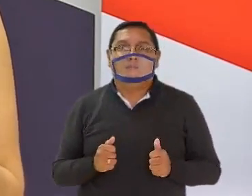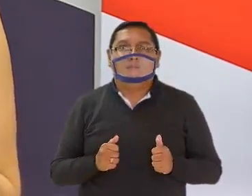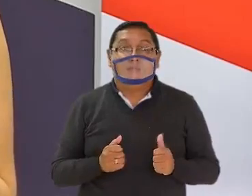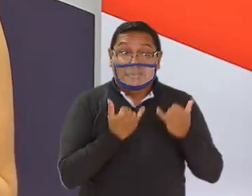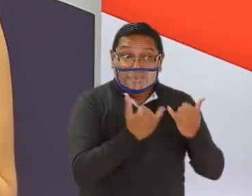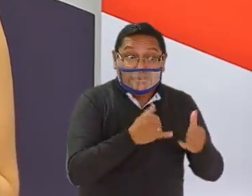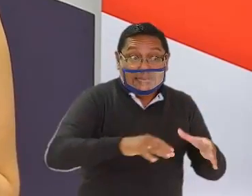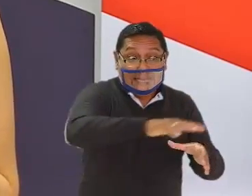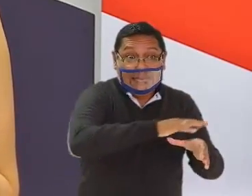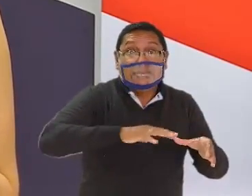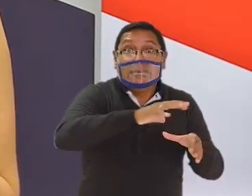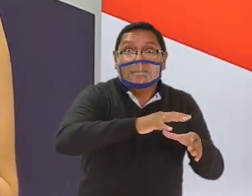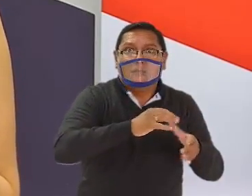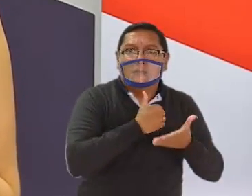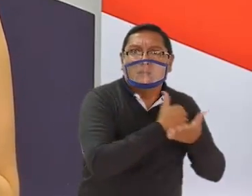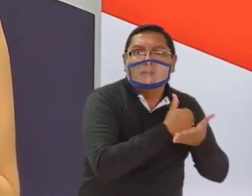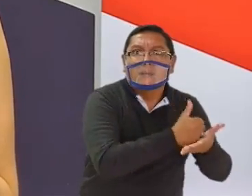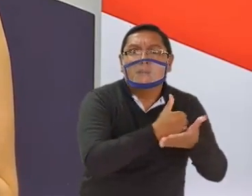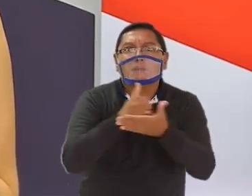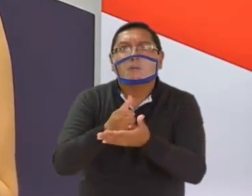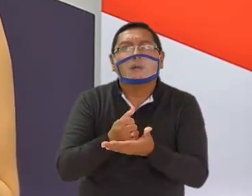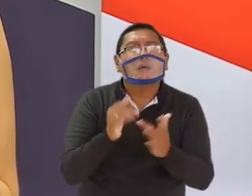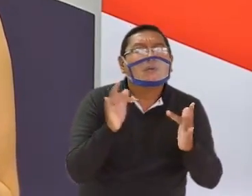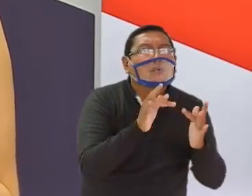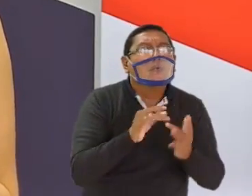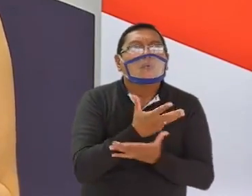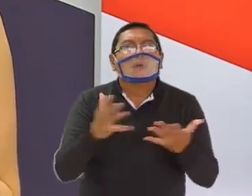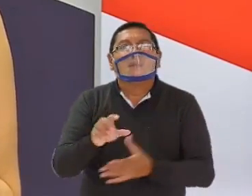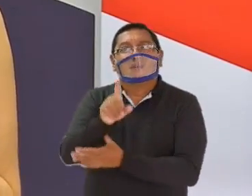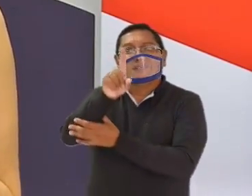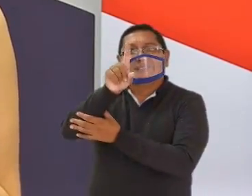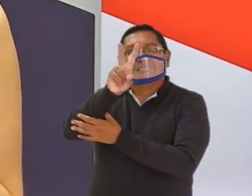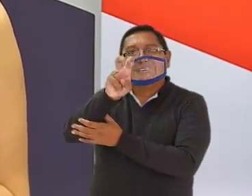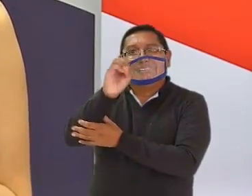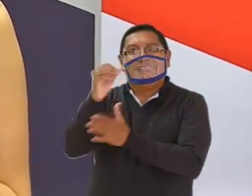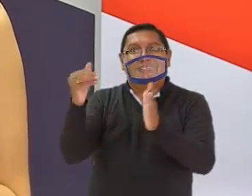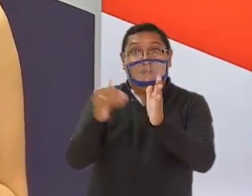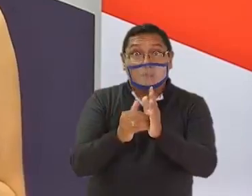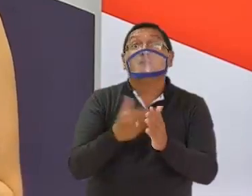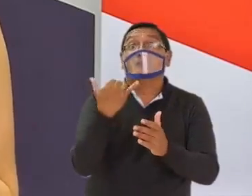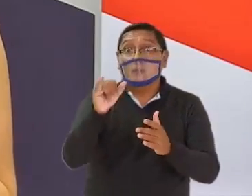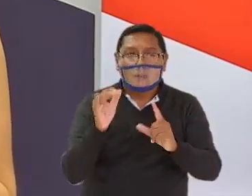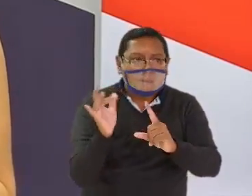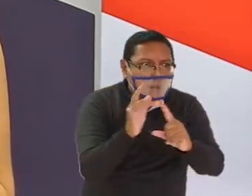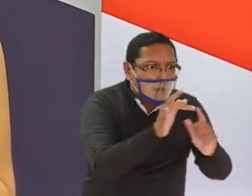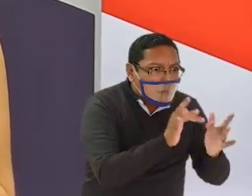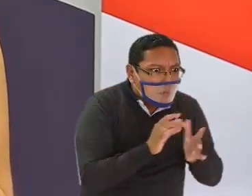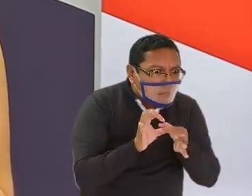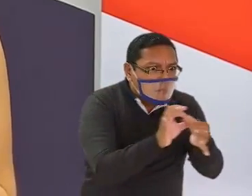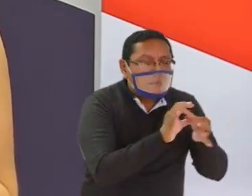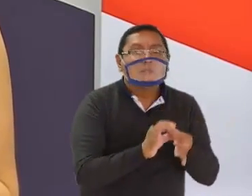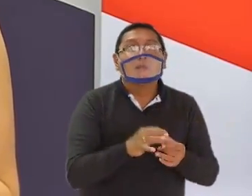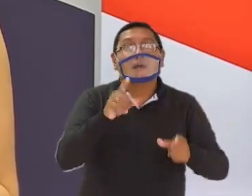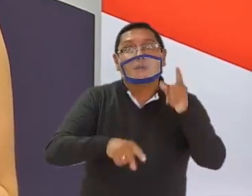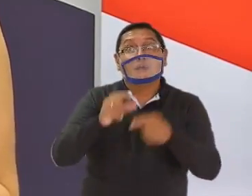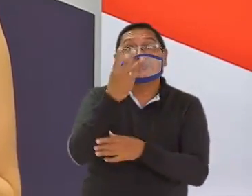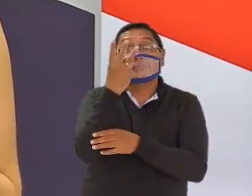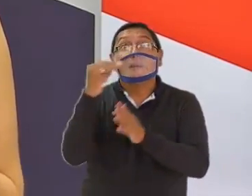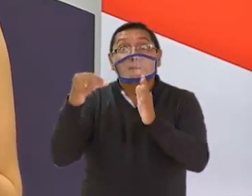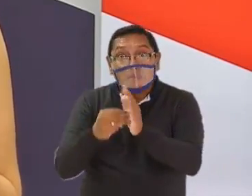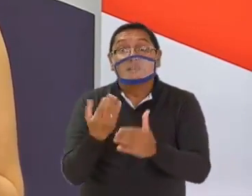esta ruta, hemos logrado contactar más de 70 mil personas y 3 mil personas de ellas ya se encuentran enrutadas,